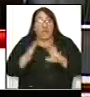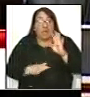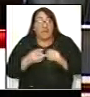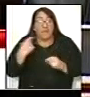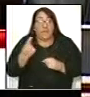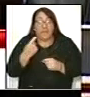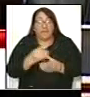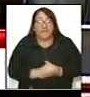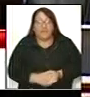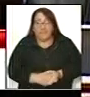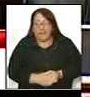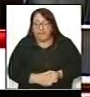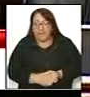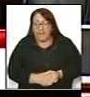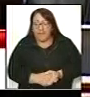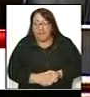solitaria,